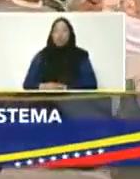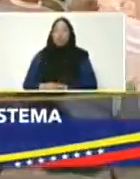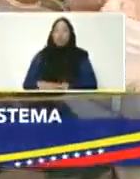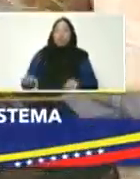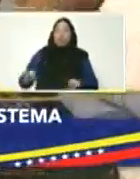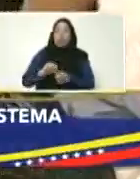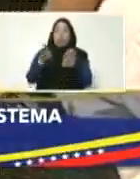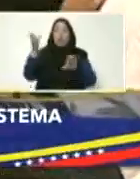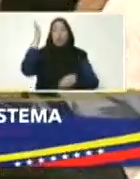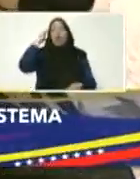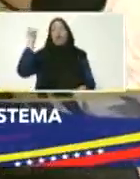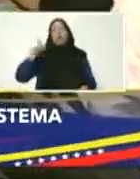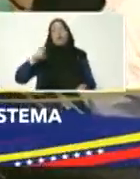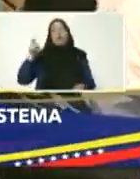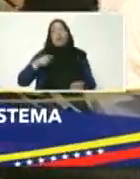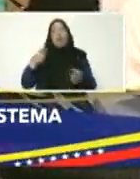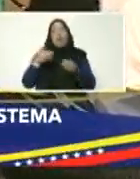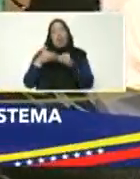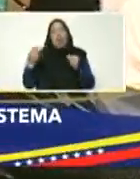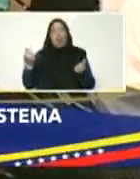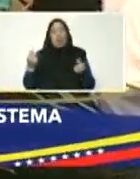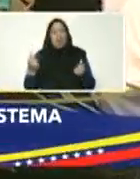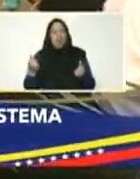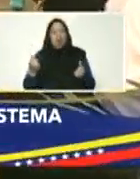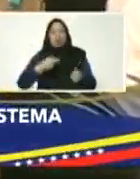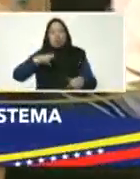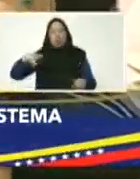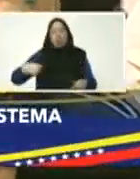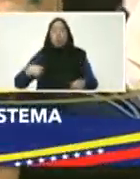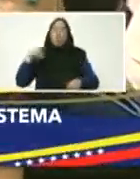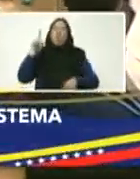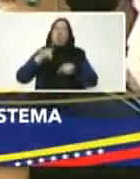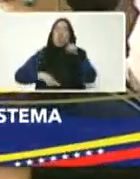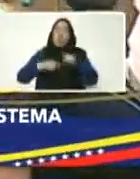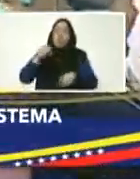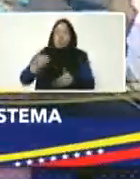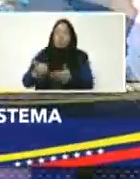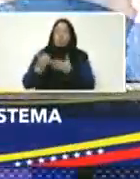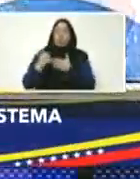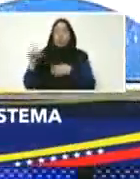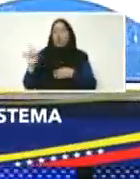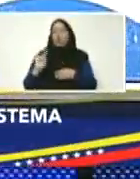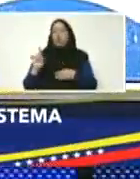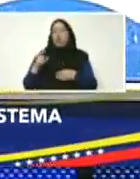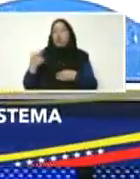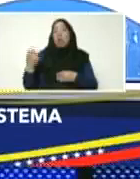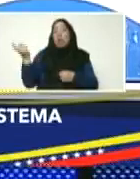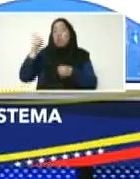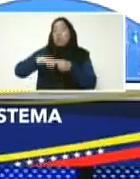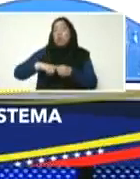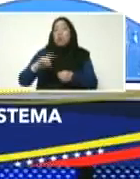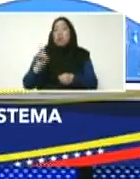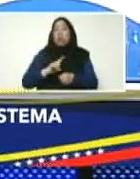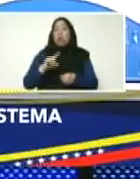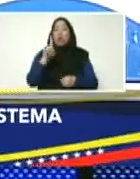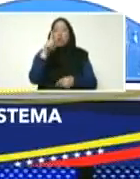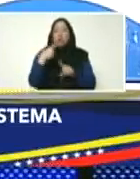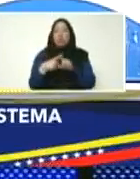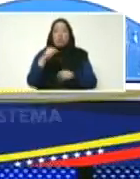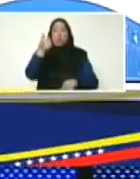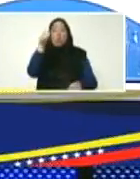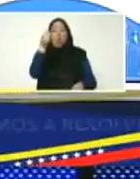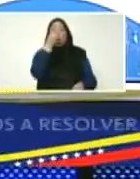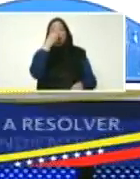Claro que se necesita dinero y financiamiento y recursos, pero no es lo central del 1x10 del